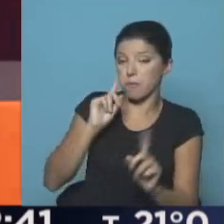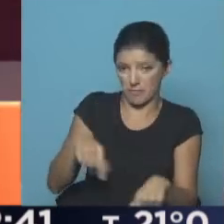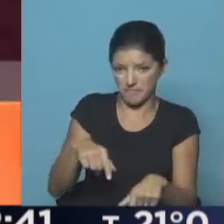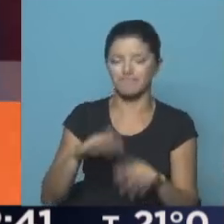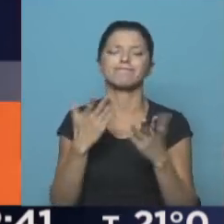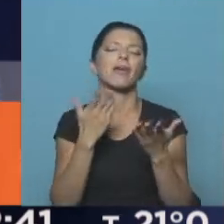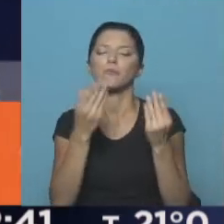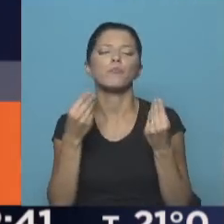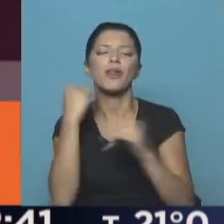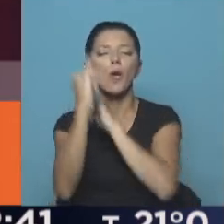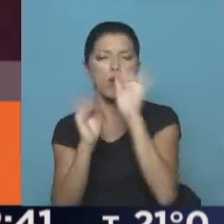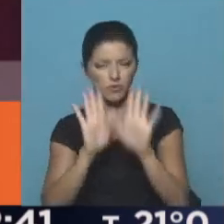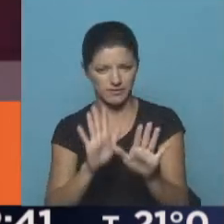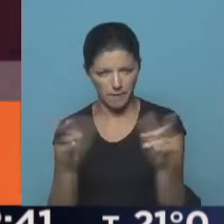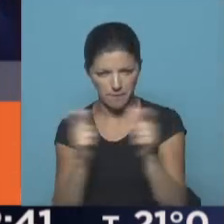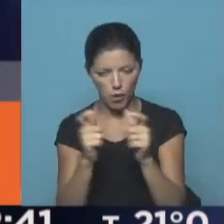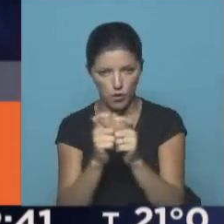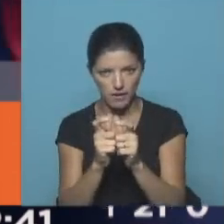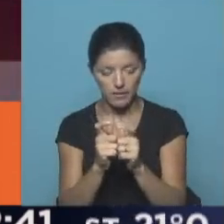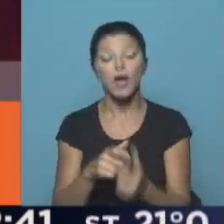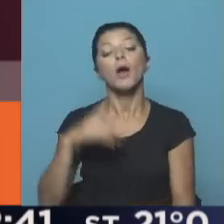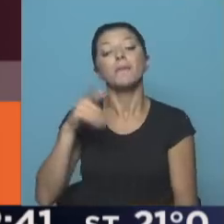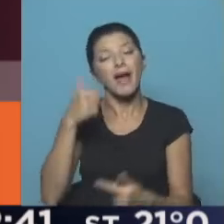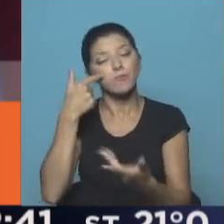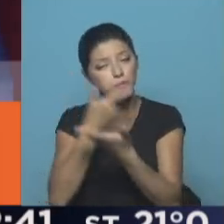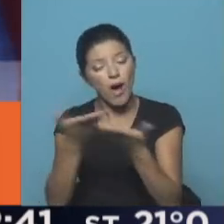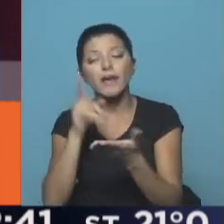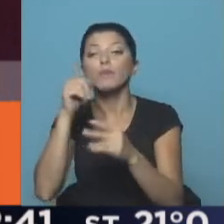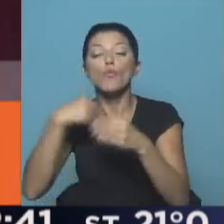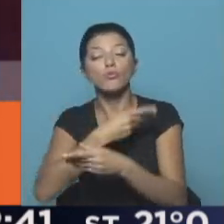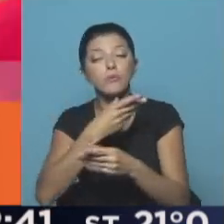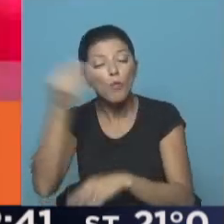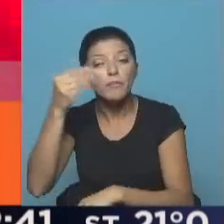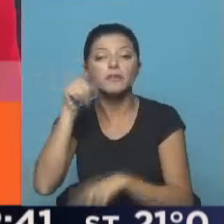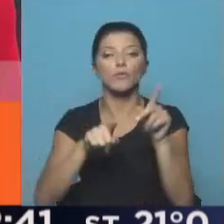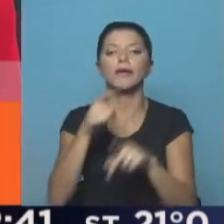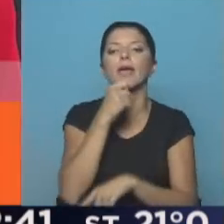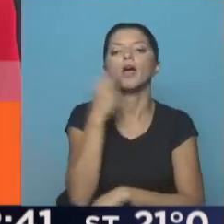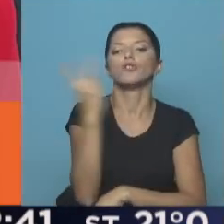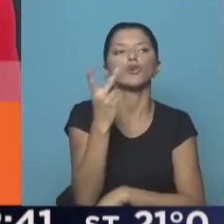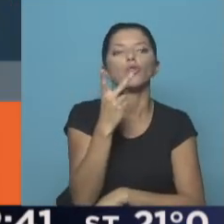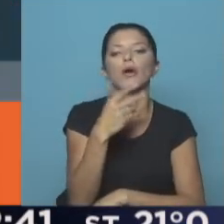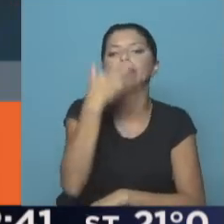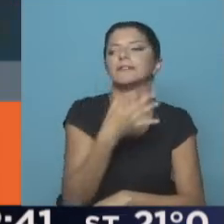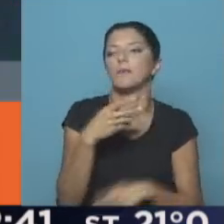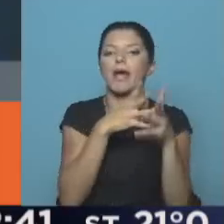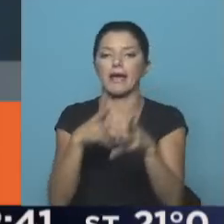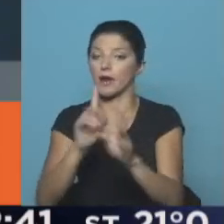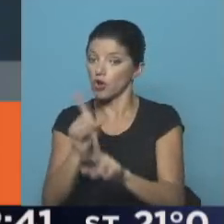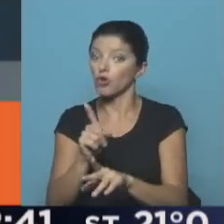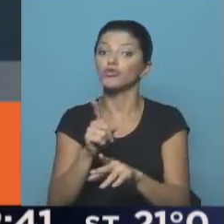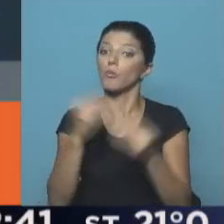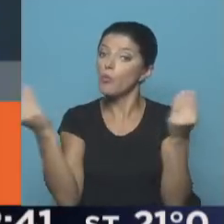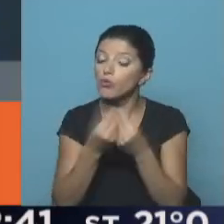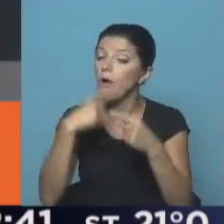veces las disputas entre países no son el resultado de los actores que dicen, bueno, vamos a la guerra, digamos, ¿no? Sí, son procesos mucho más complejos que